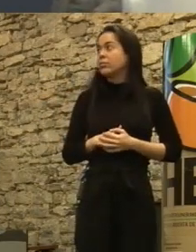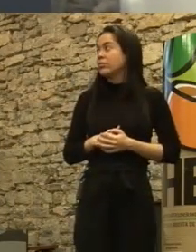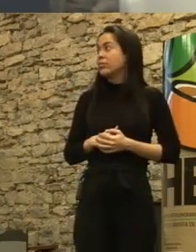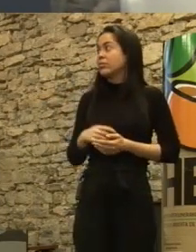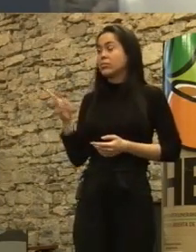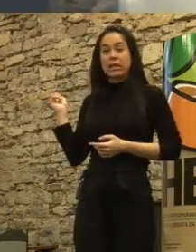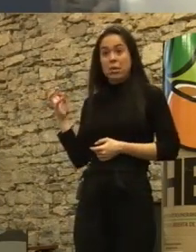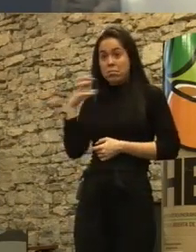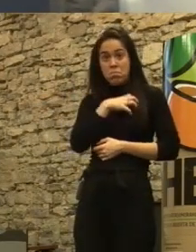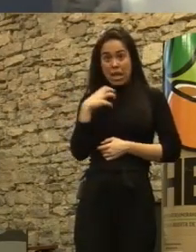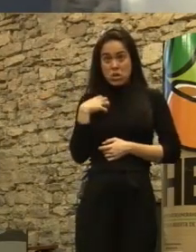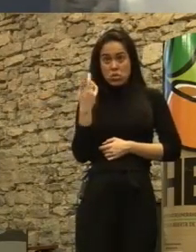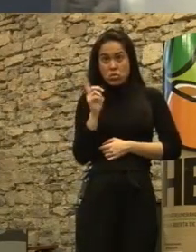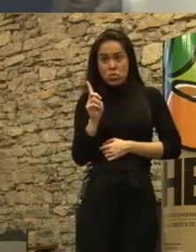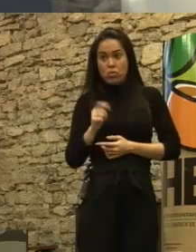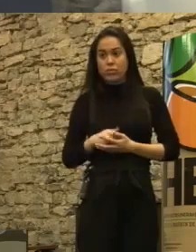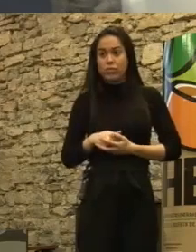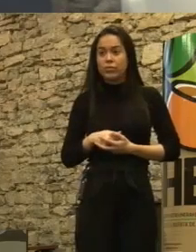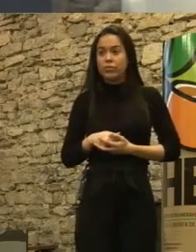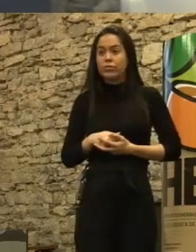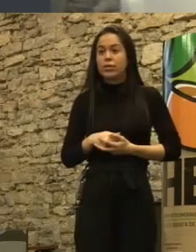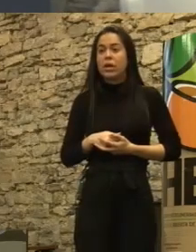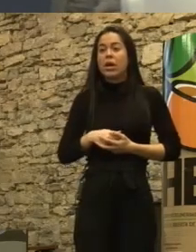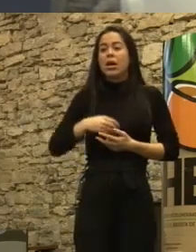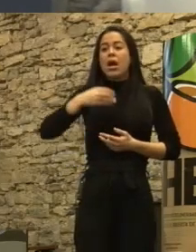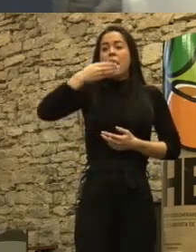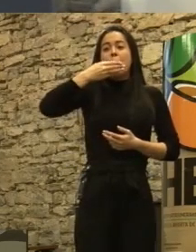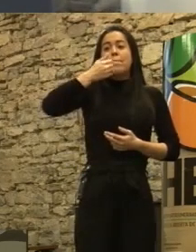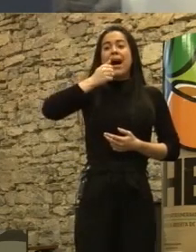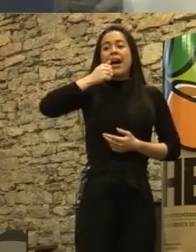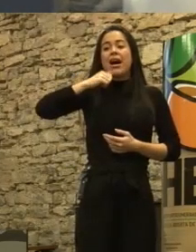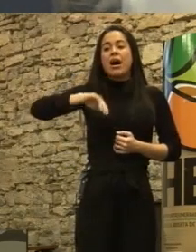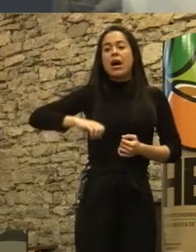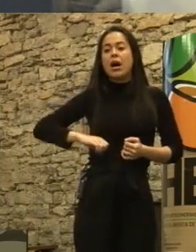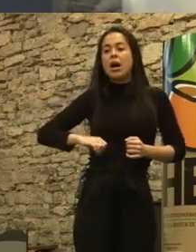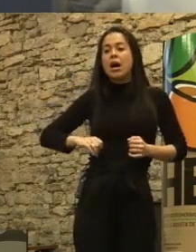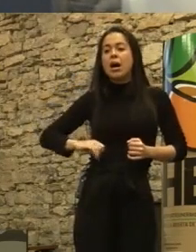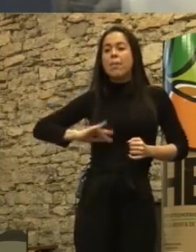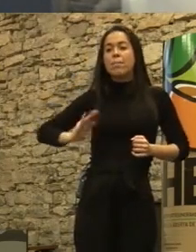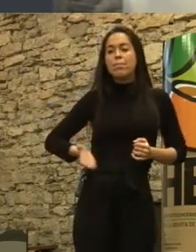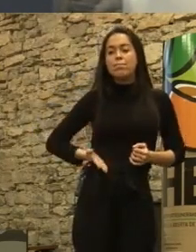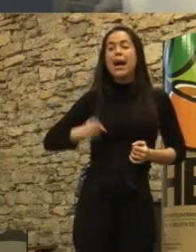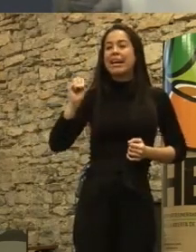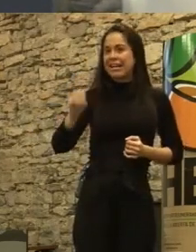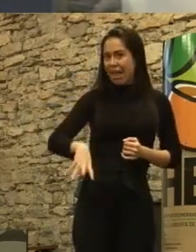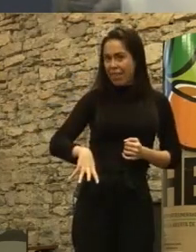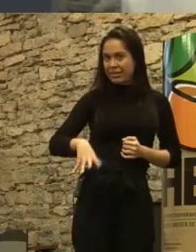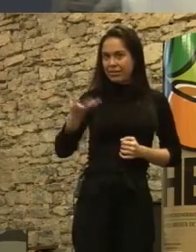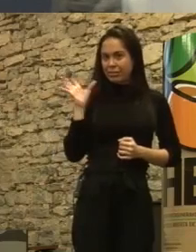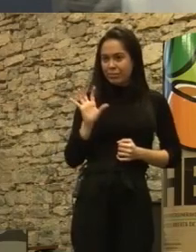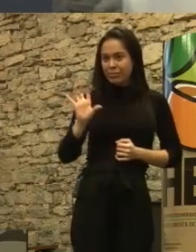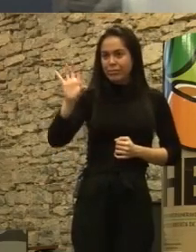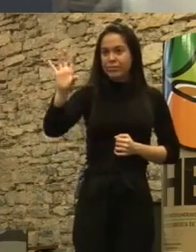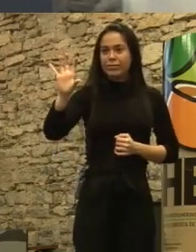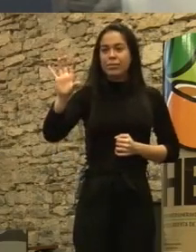no era banquero, Yunus, en la Bangladesh de los años 70, su pueblo machacado por la hambruna, se inventa esta idea